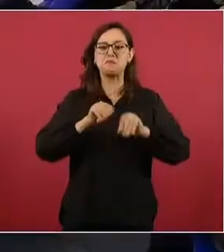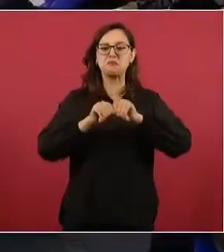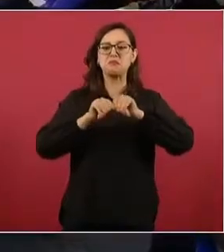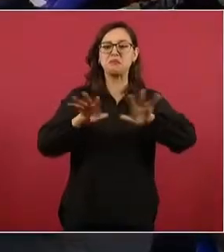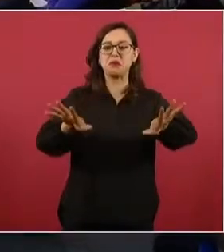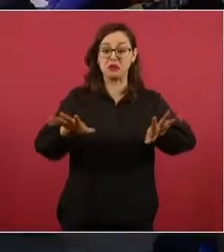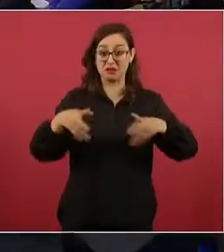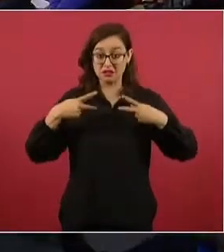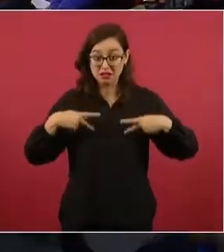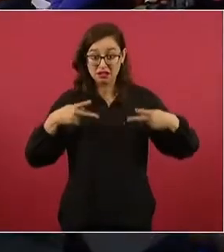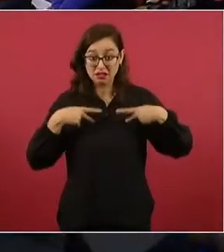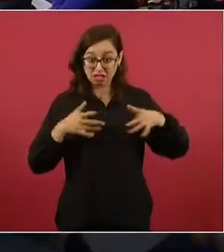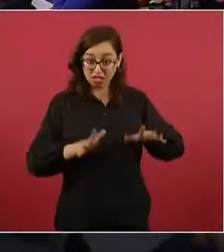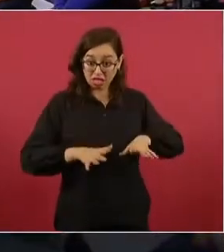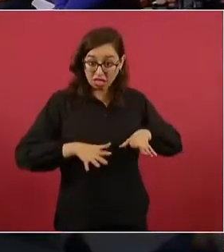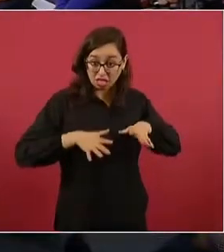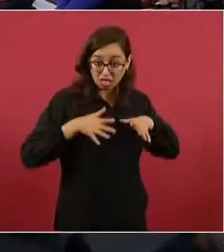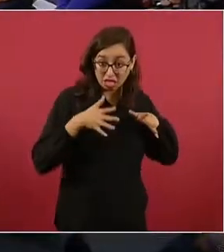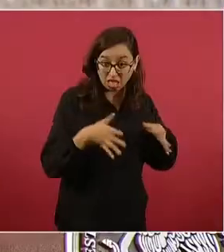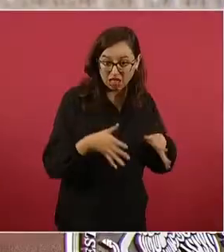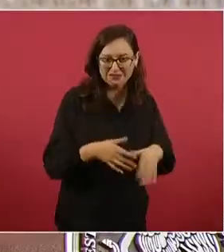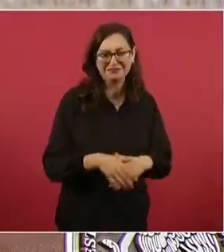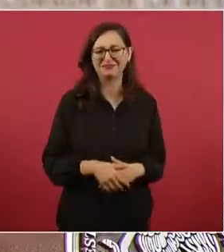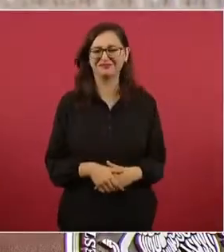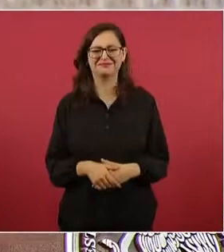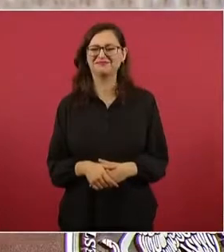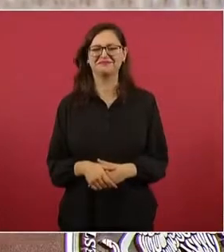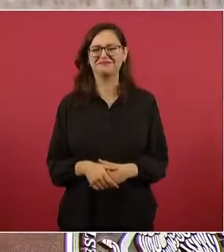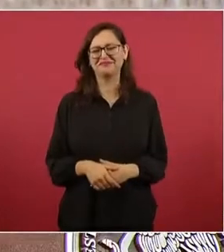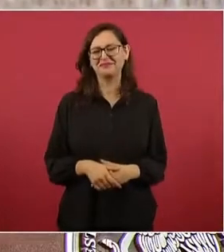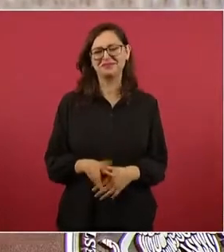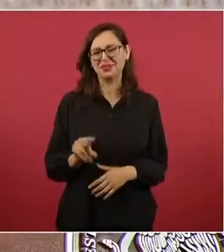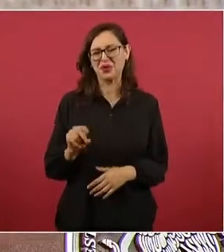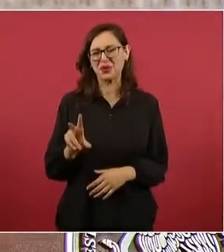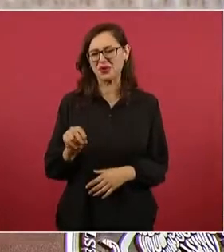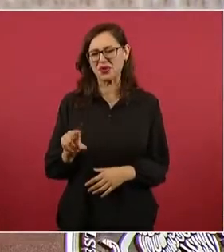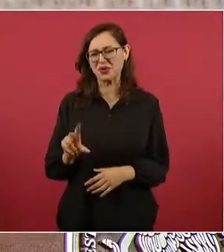ayer, aunque esto lo preparan con tiempo.